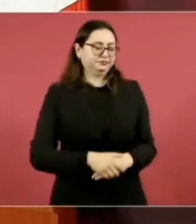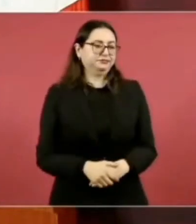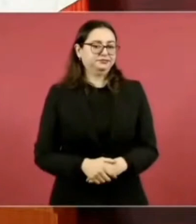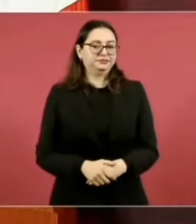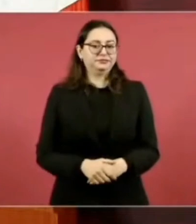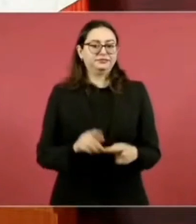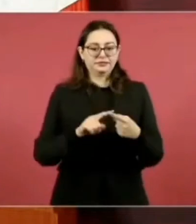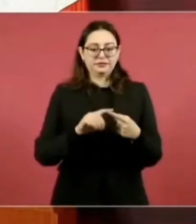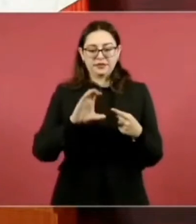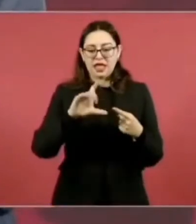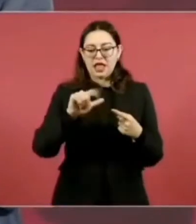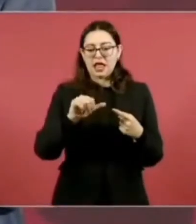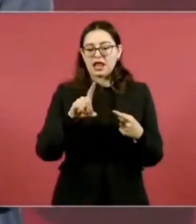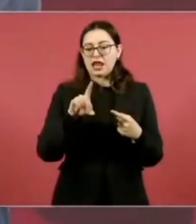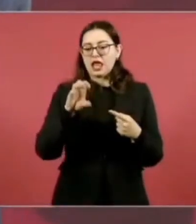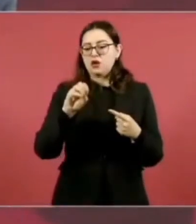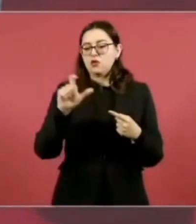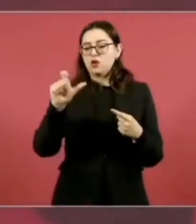X González, hijo,